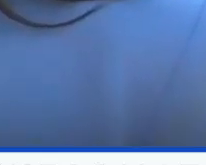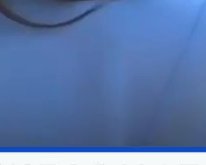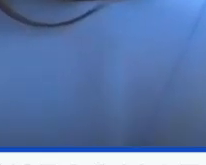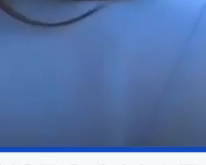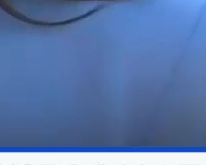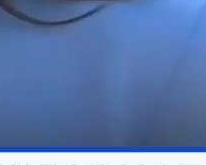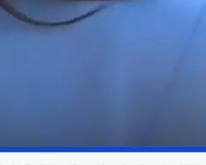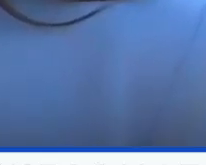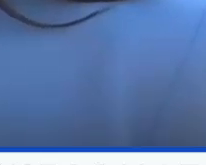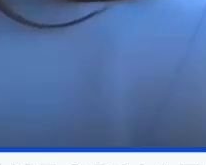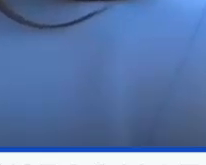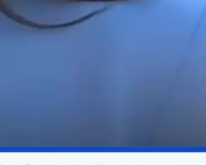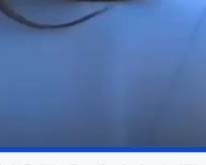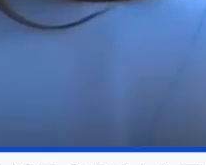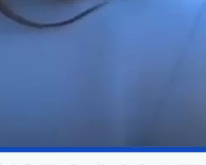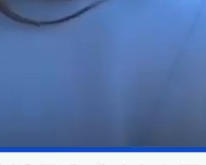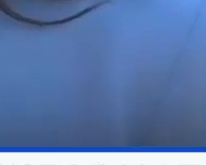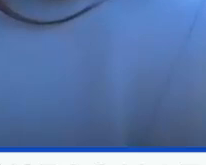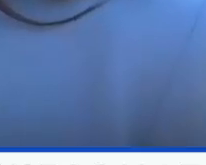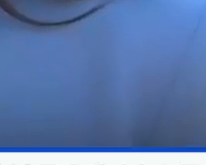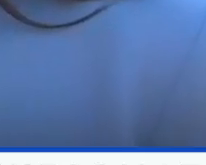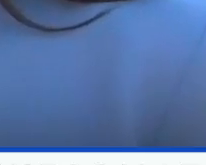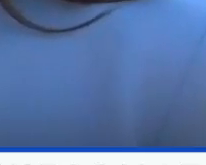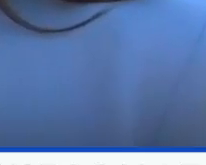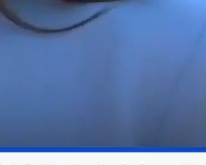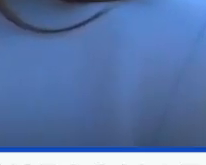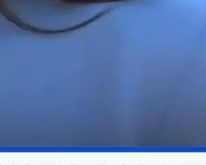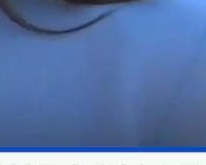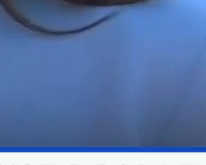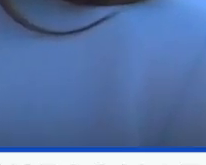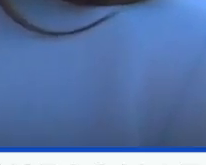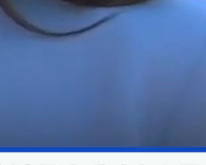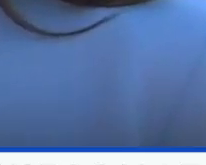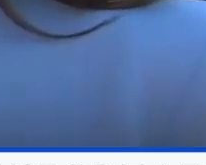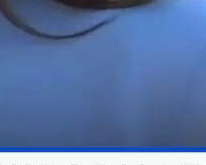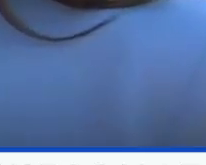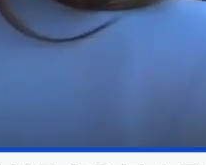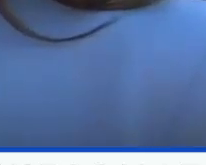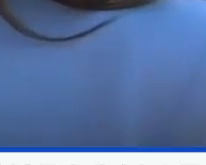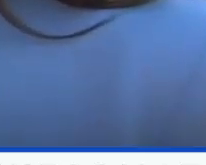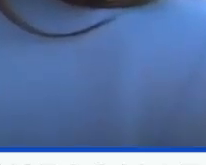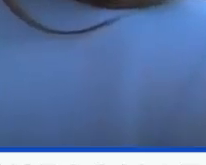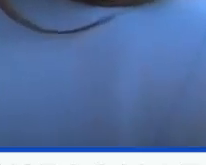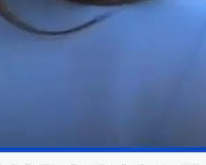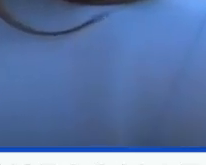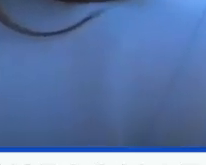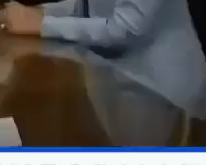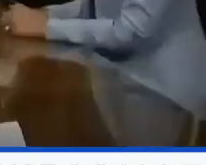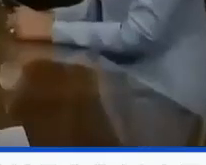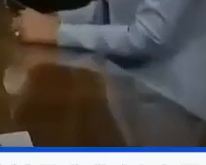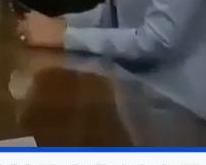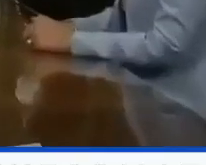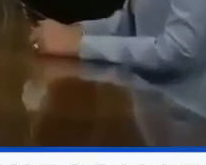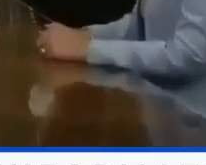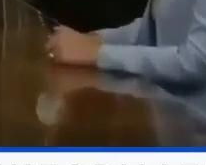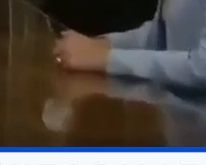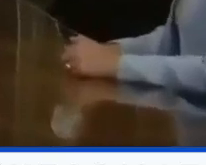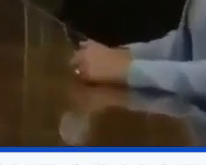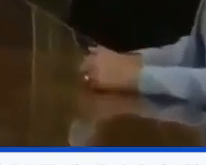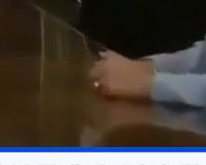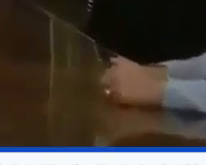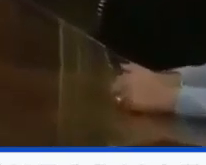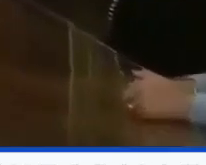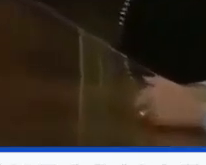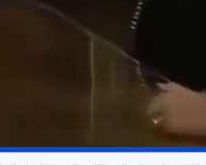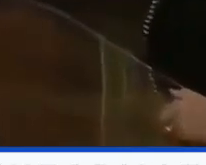qué nos está afectando a las latinas y cómo nos puede ayudar a negocios pequeños a crecer.